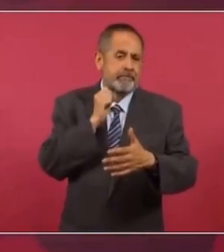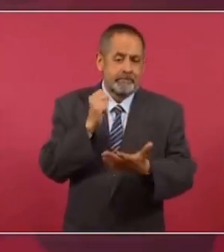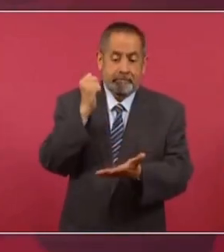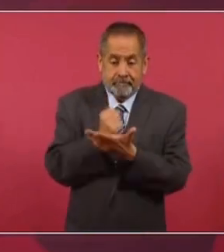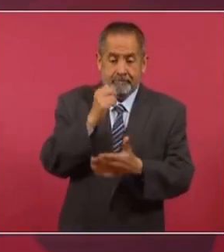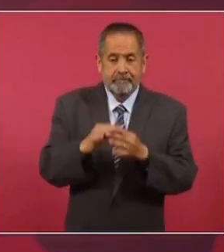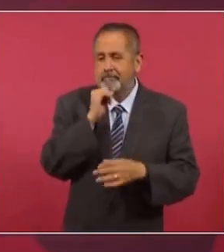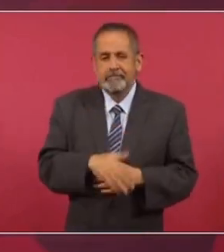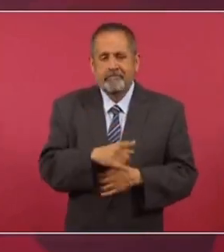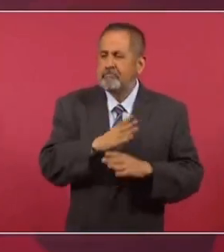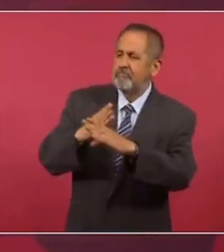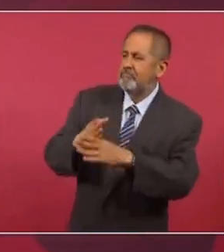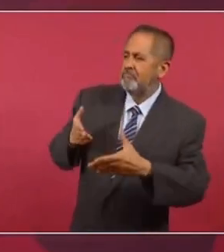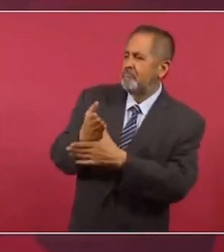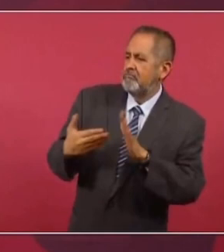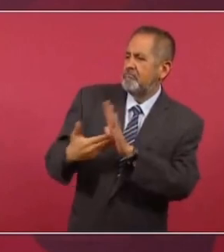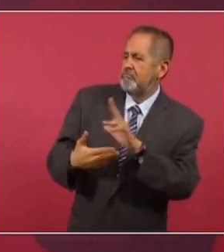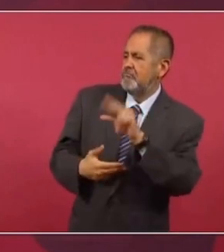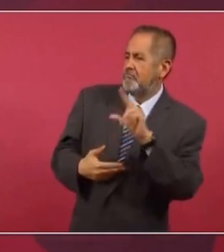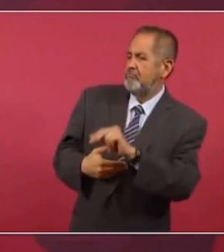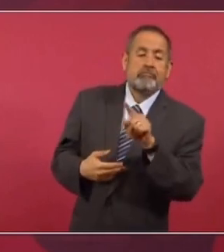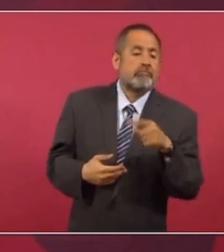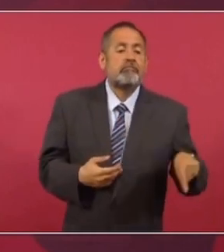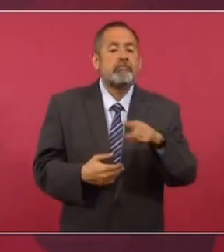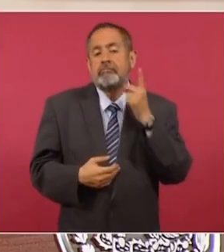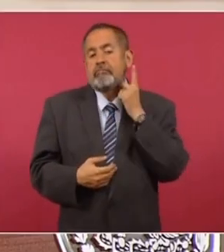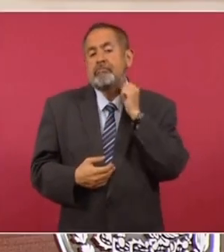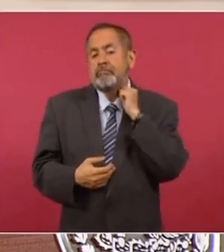bloqueo permanente de los legisladores